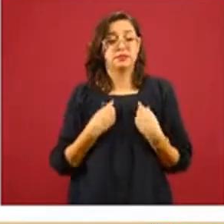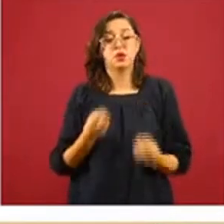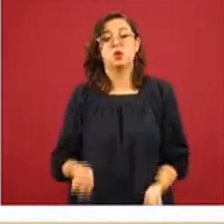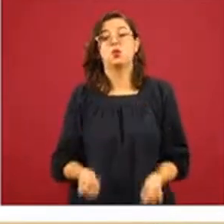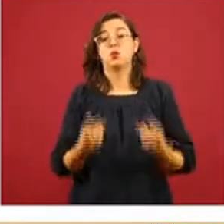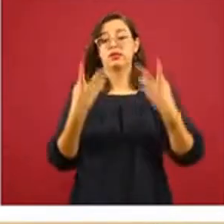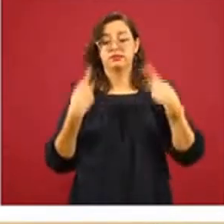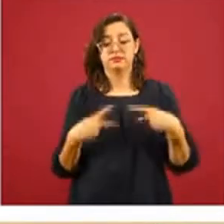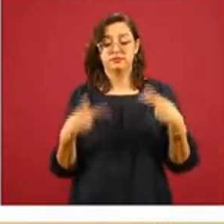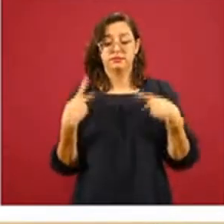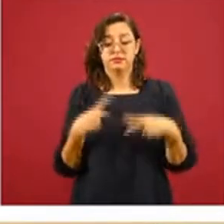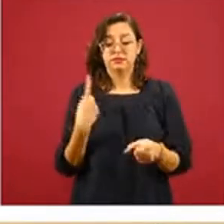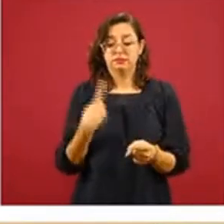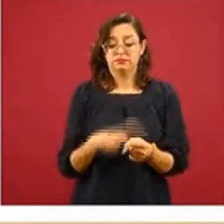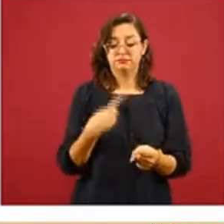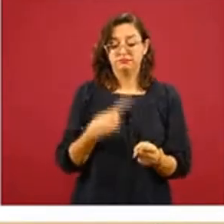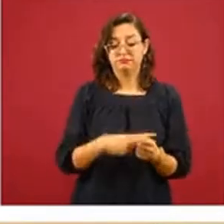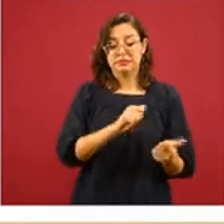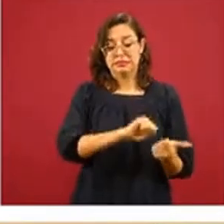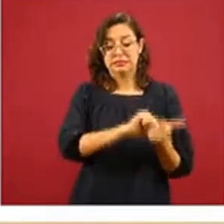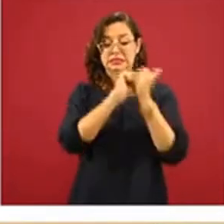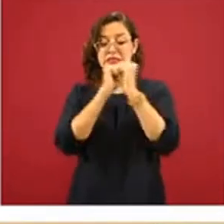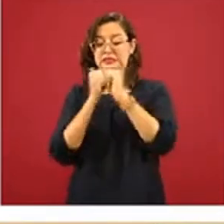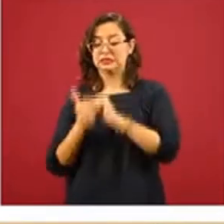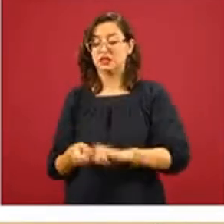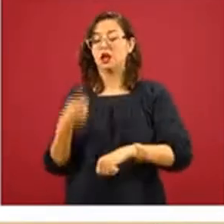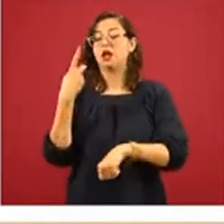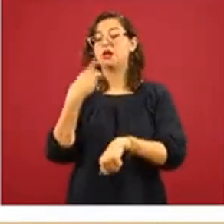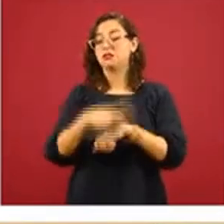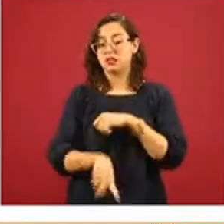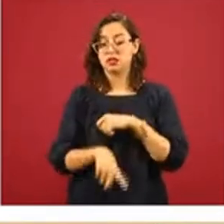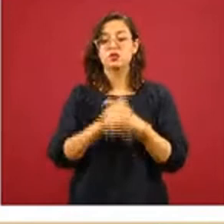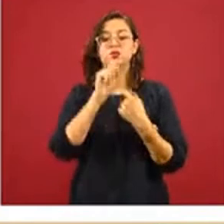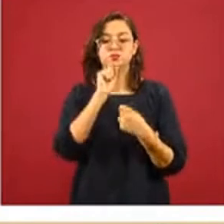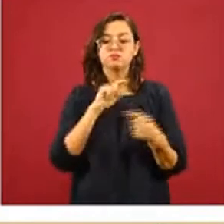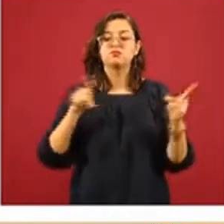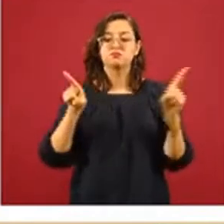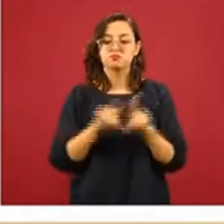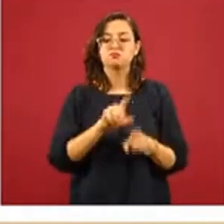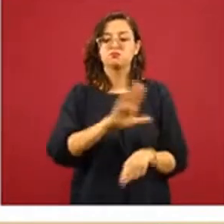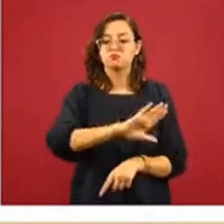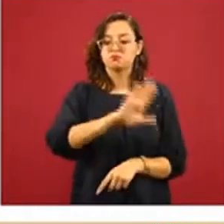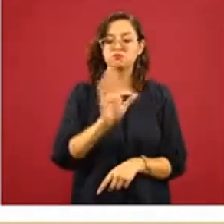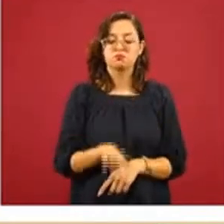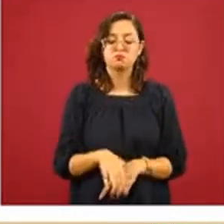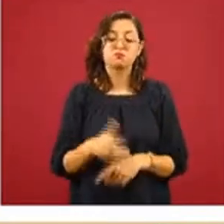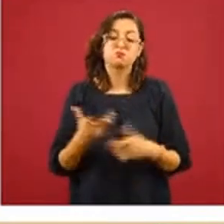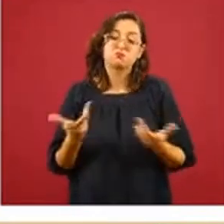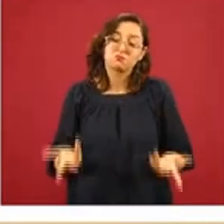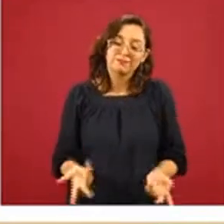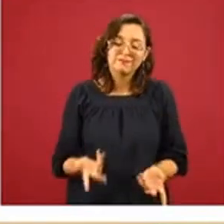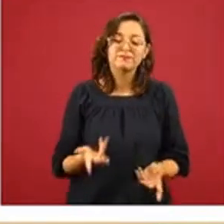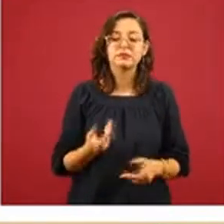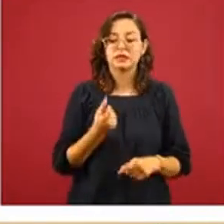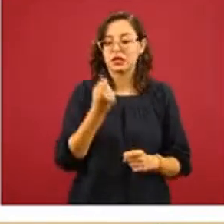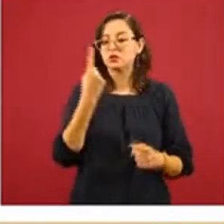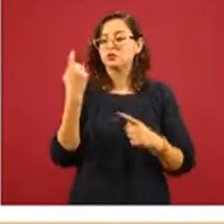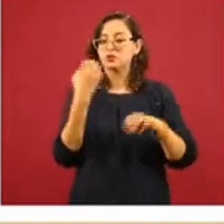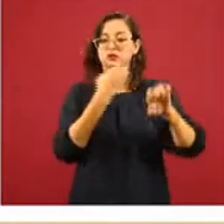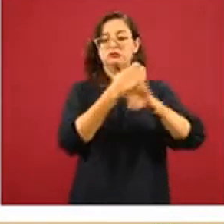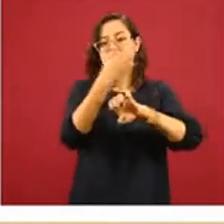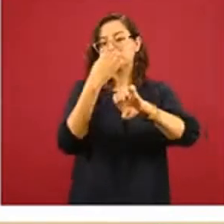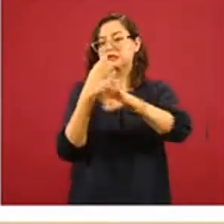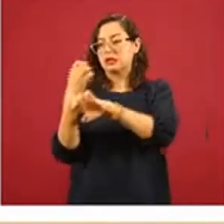tanto tienen la posibilidad de complicarse, pues entonces también tienen el riesgo de fallecer y entonces son estados que de alguna manera también